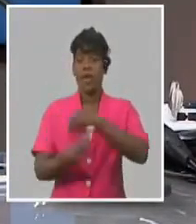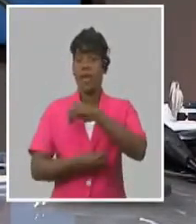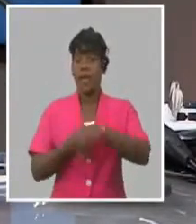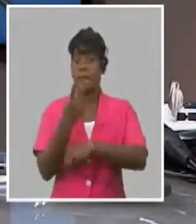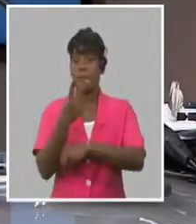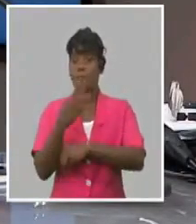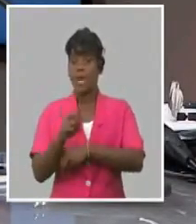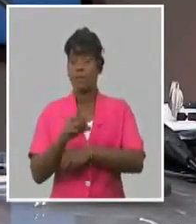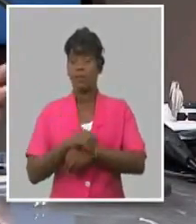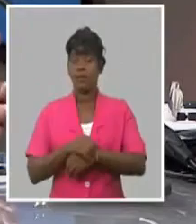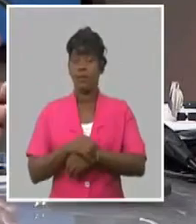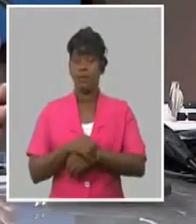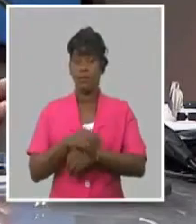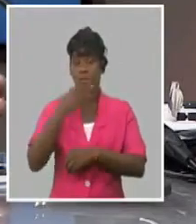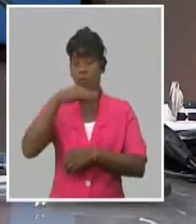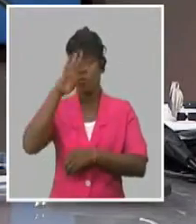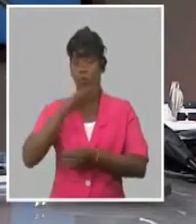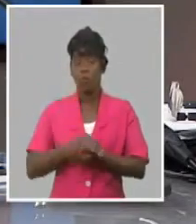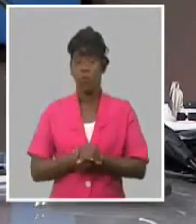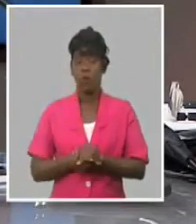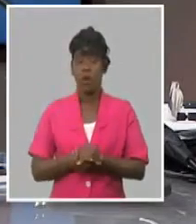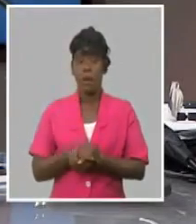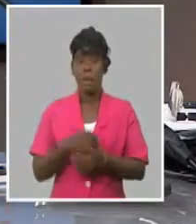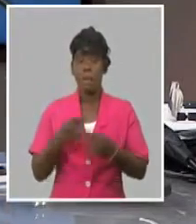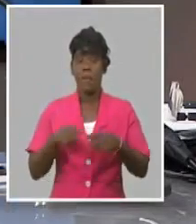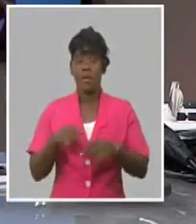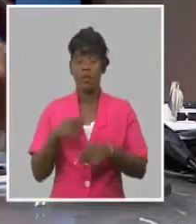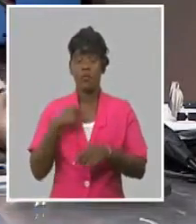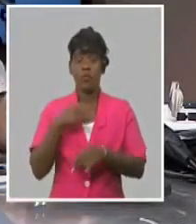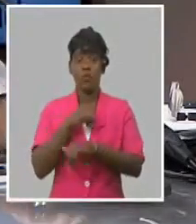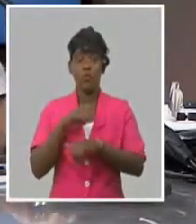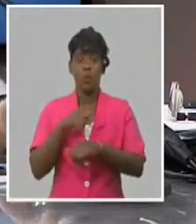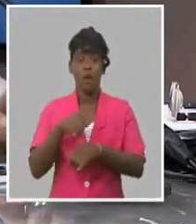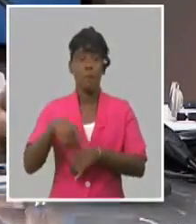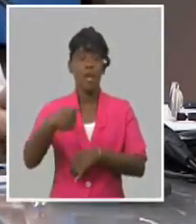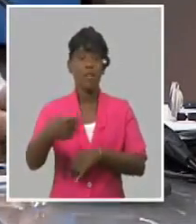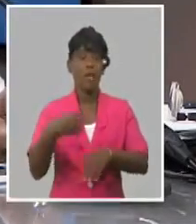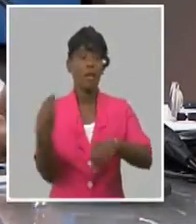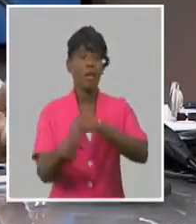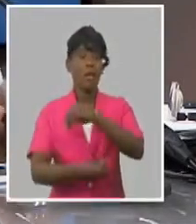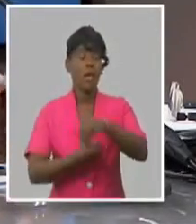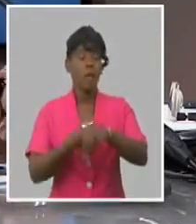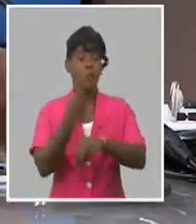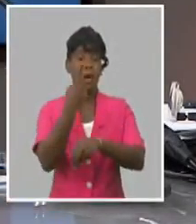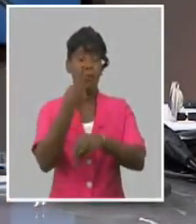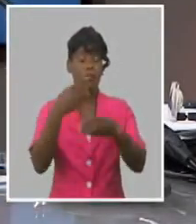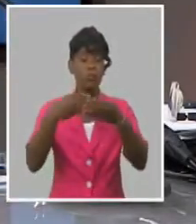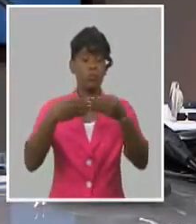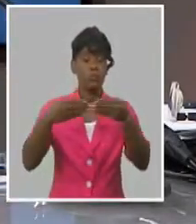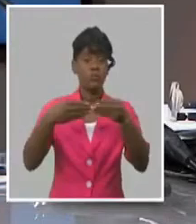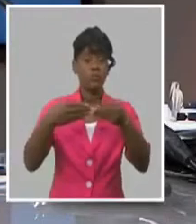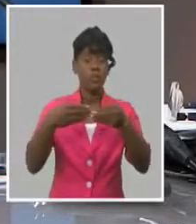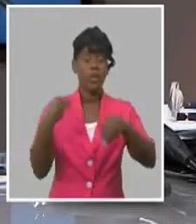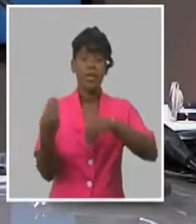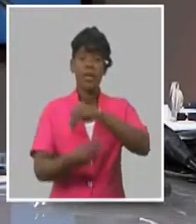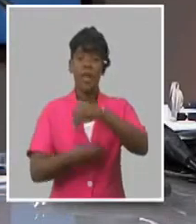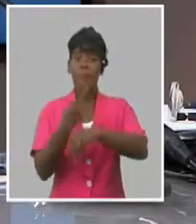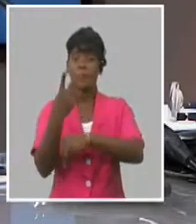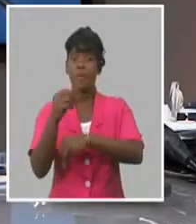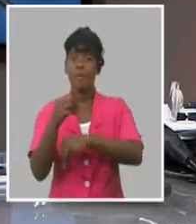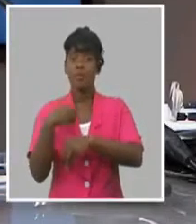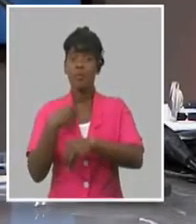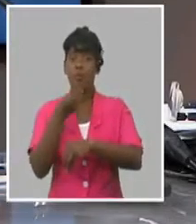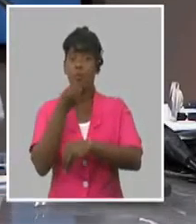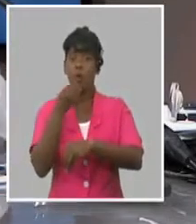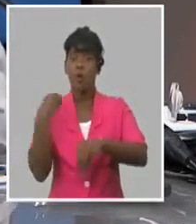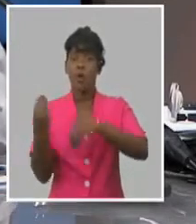vale 24 pesos y la gente coge miedo porque dice voy a perder 4 pesos por cada CUC, entonces la gente fue a los bancos de manera